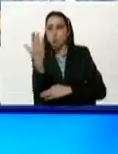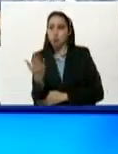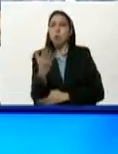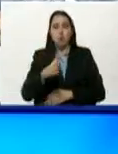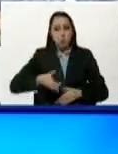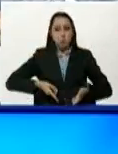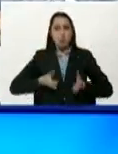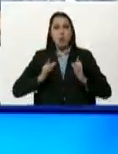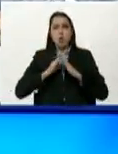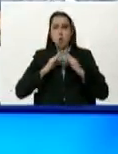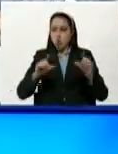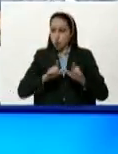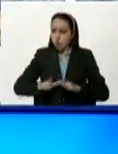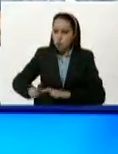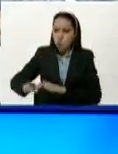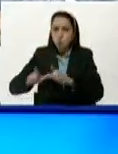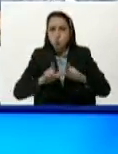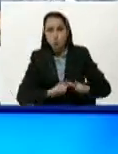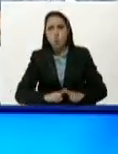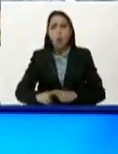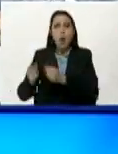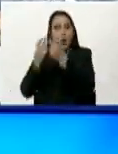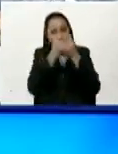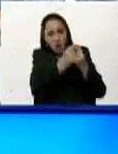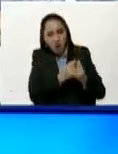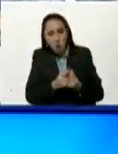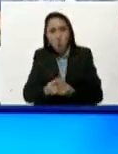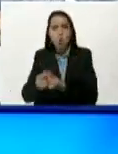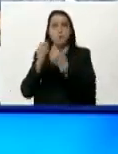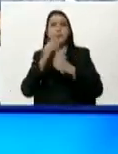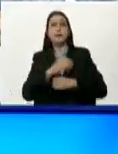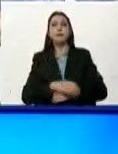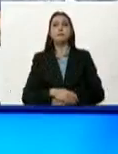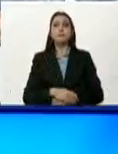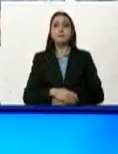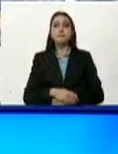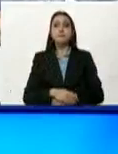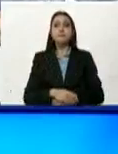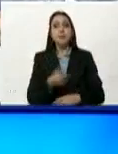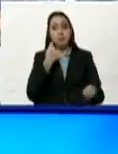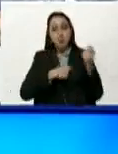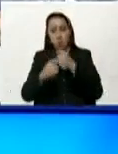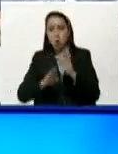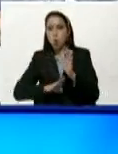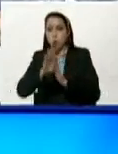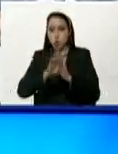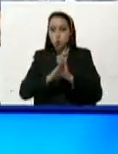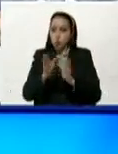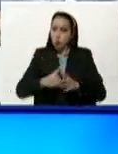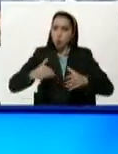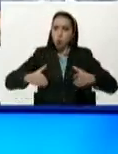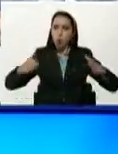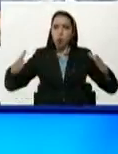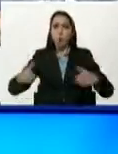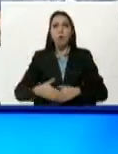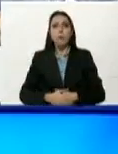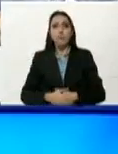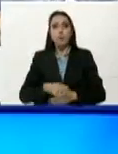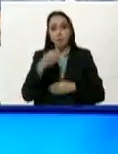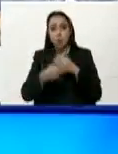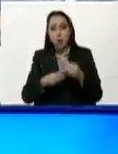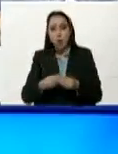todos los sectores de la economía inversión para la producción para el crecimiento de la economía real